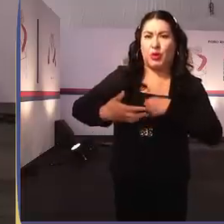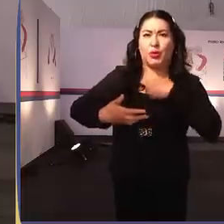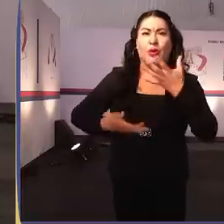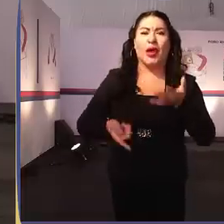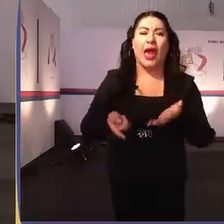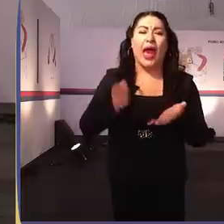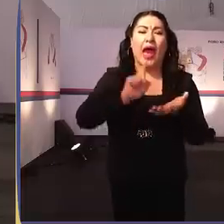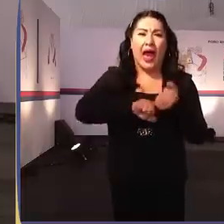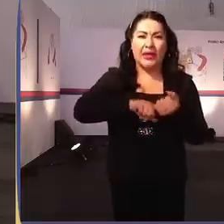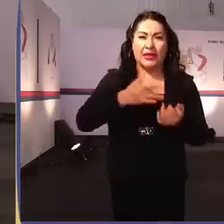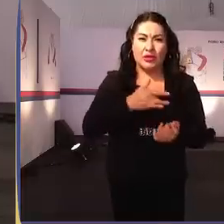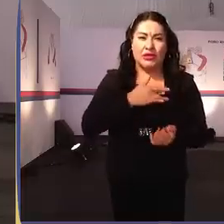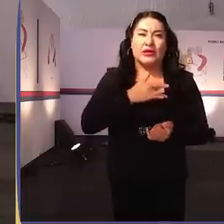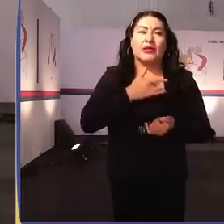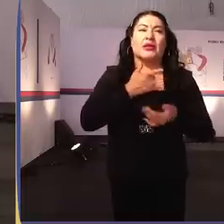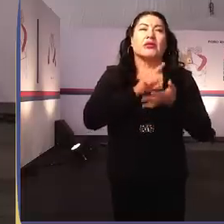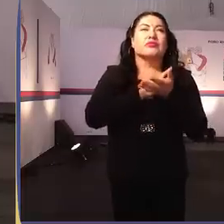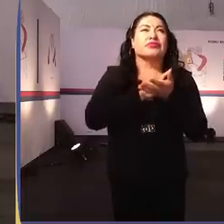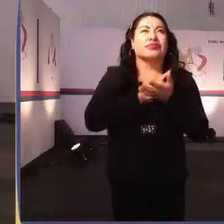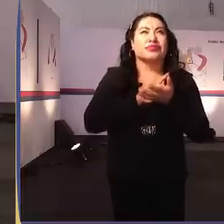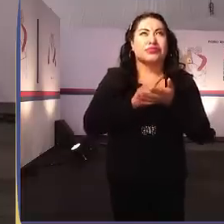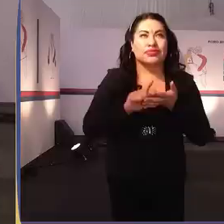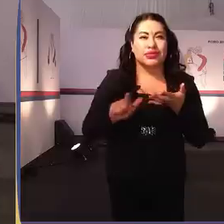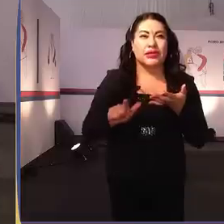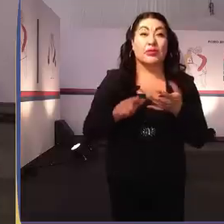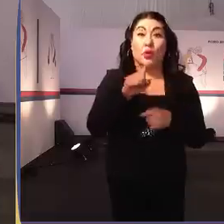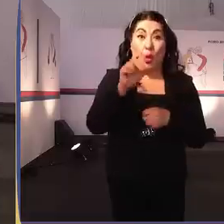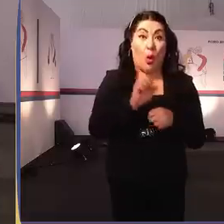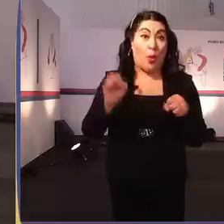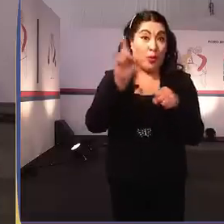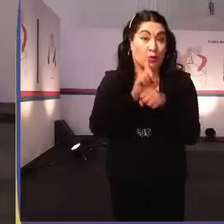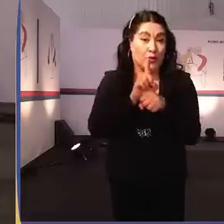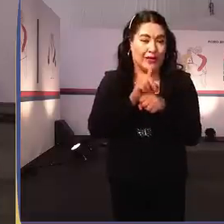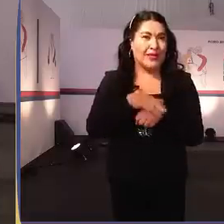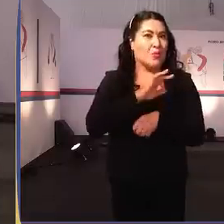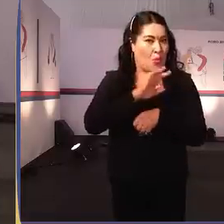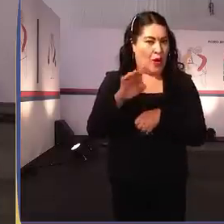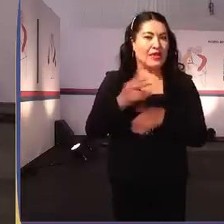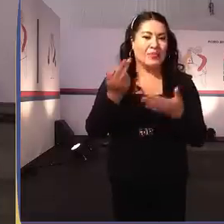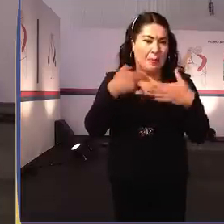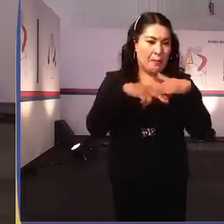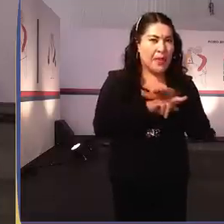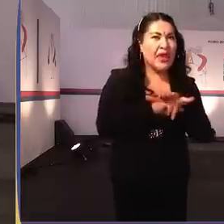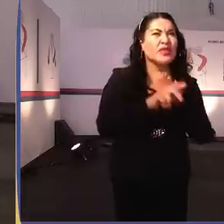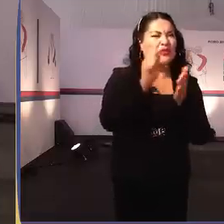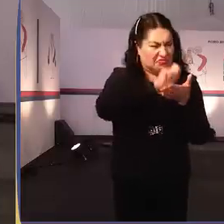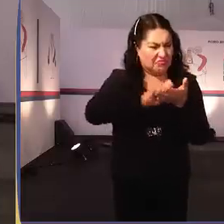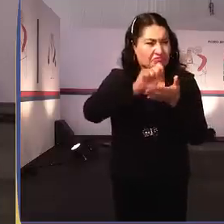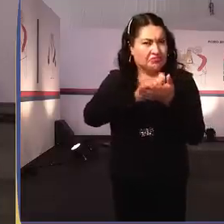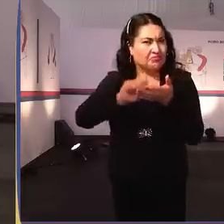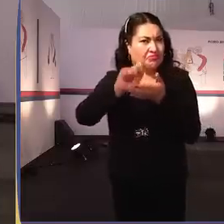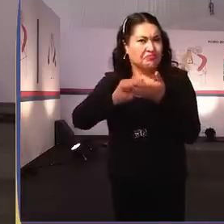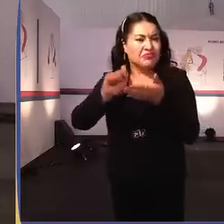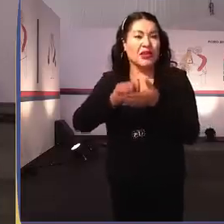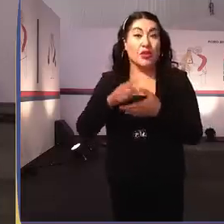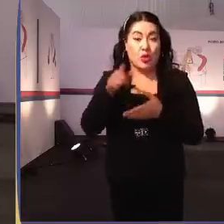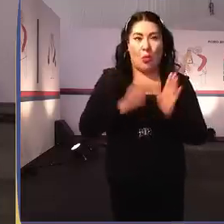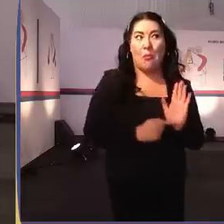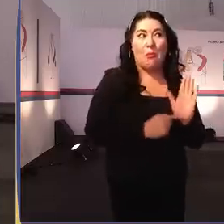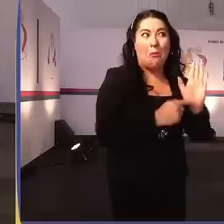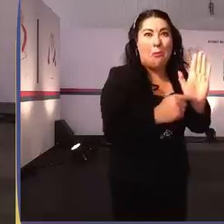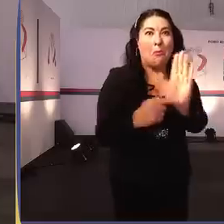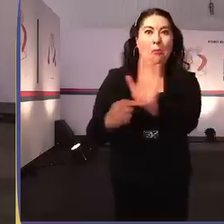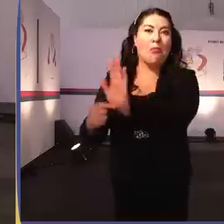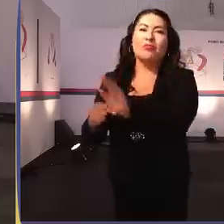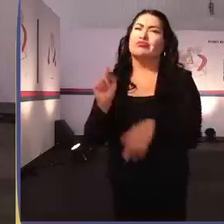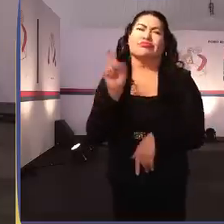alma. Y si tienen la oportunidad, no la desperdicien, aunque sea en el metro ahí chueco, escriban, escriban, no se lo tienen que enseñar a nadie,